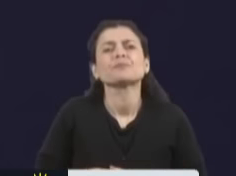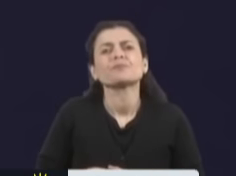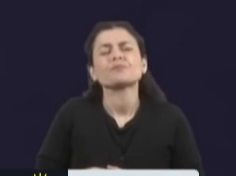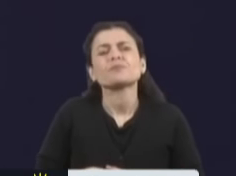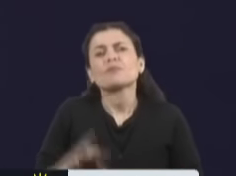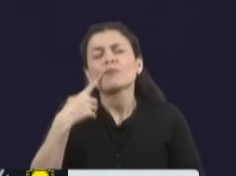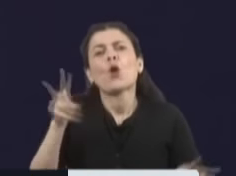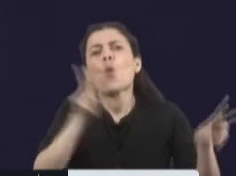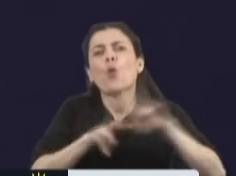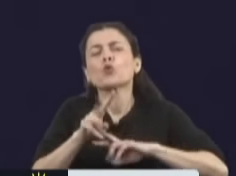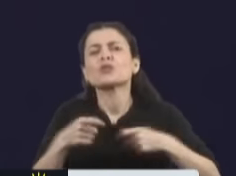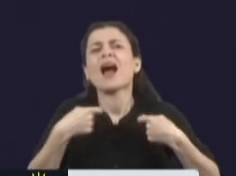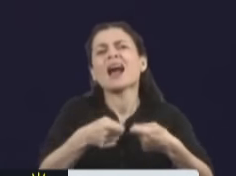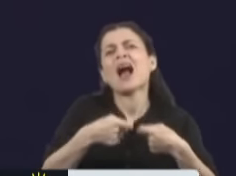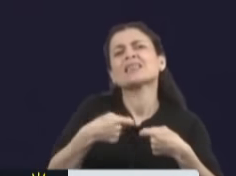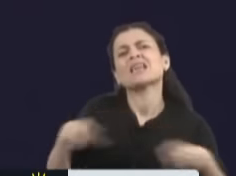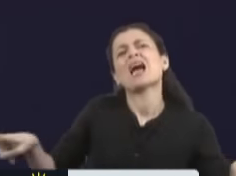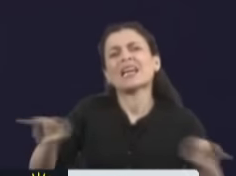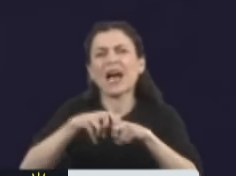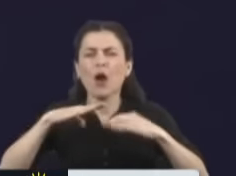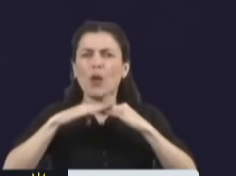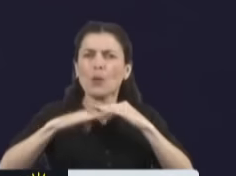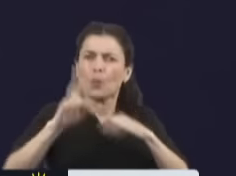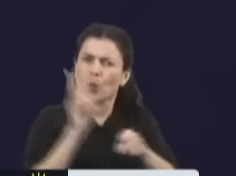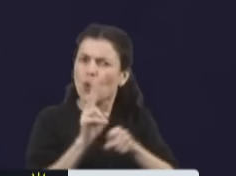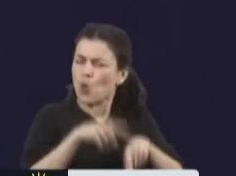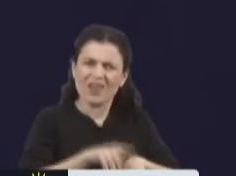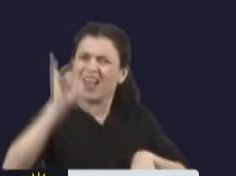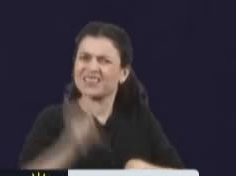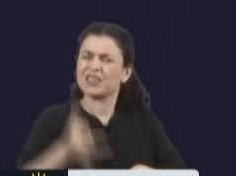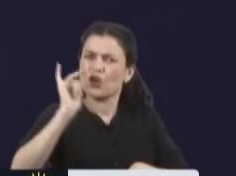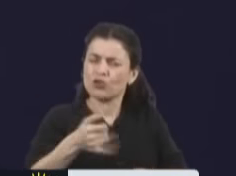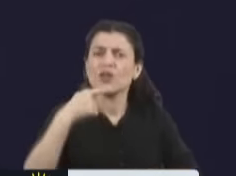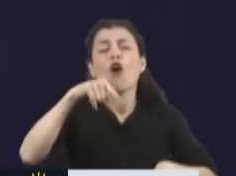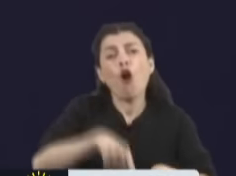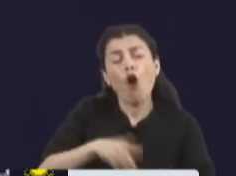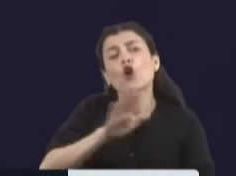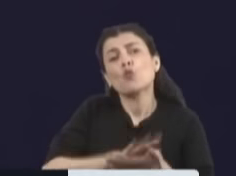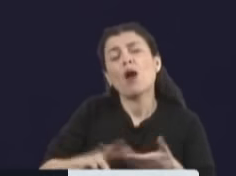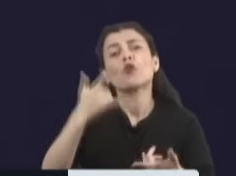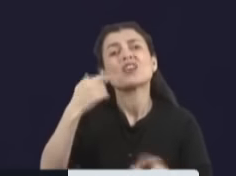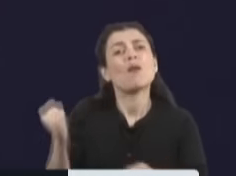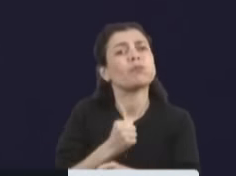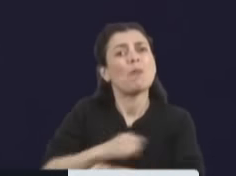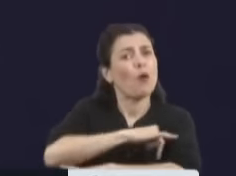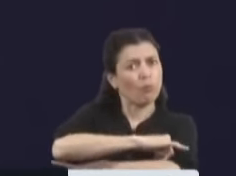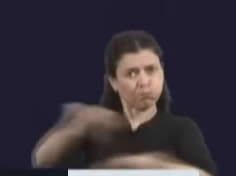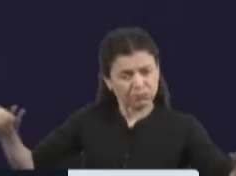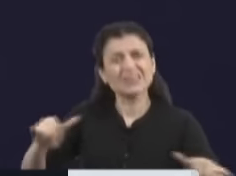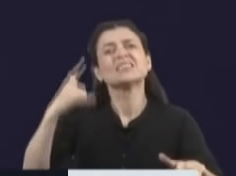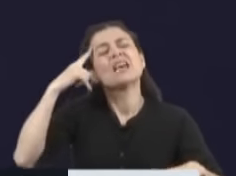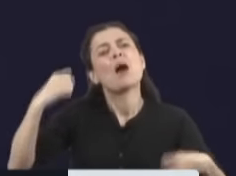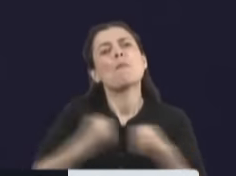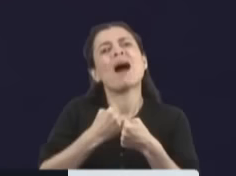innegociable en otro orden de cosas comentarles que hoy se reglamentó el nuevo pacto fiscal la medida acompañada por el poder